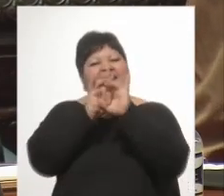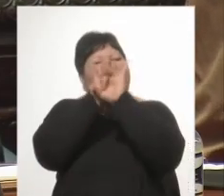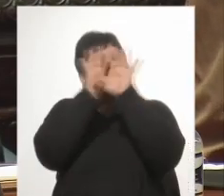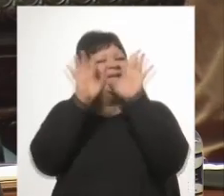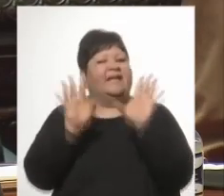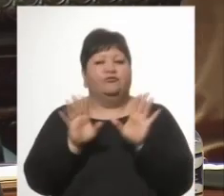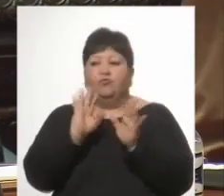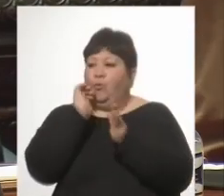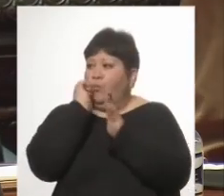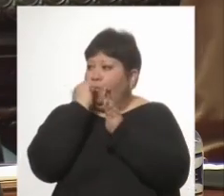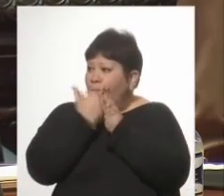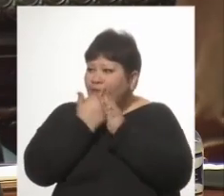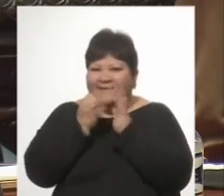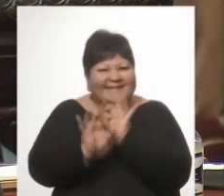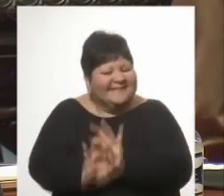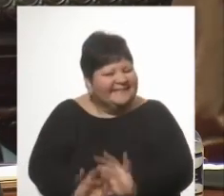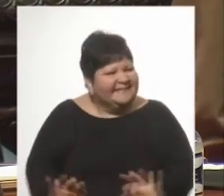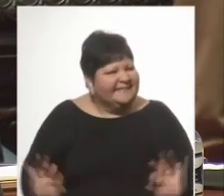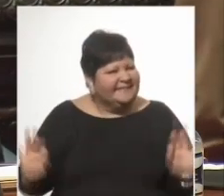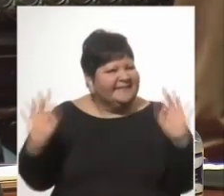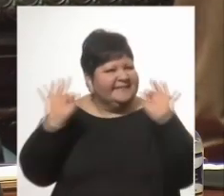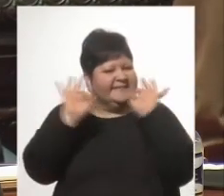oculté nada, pues